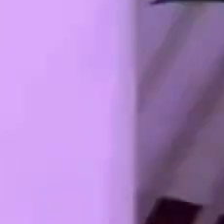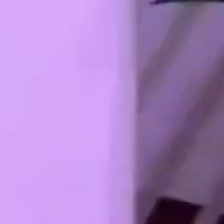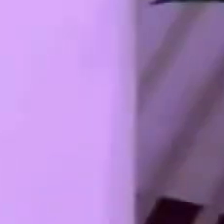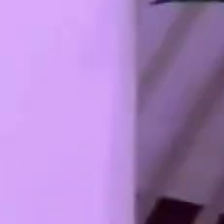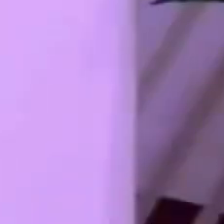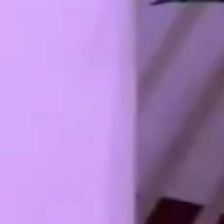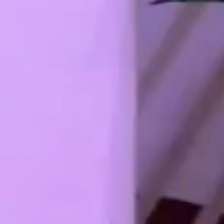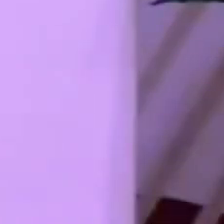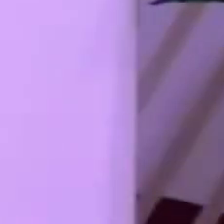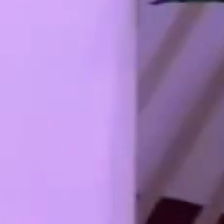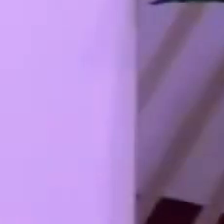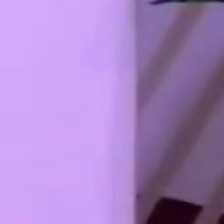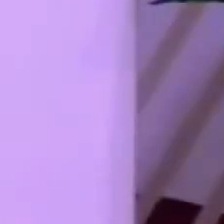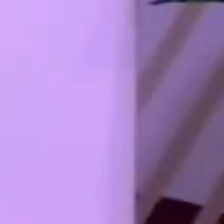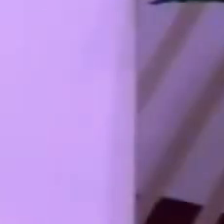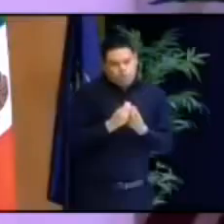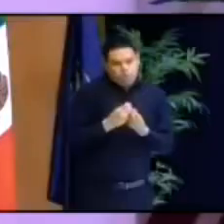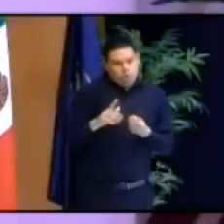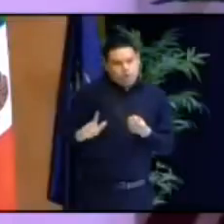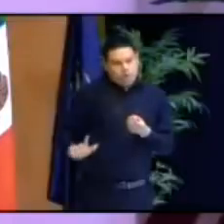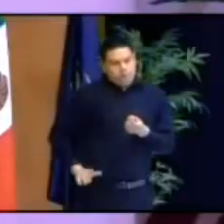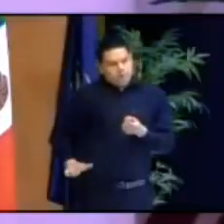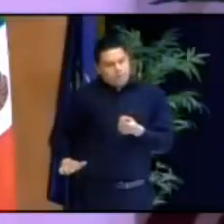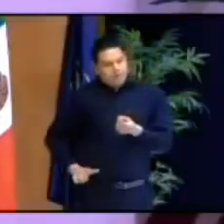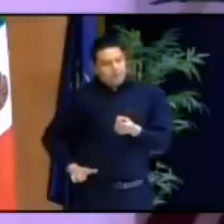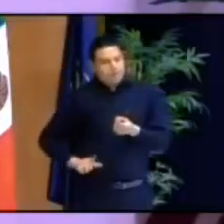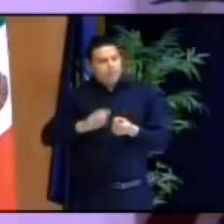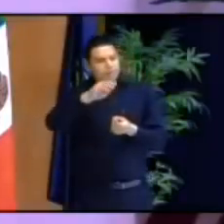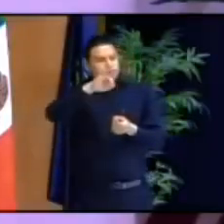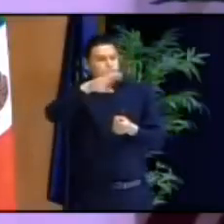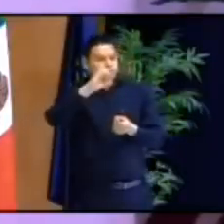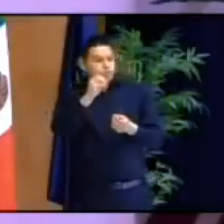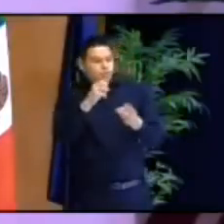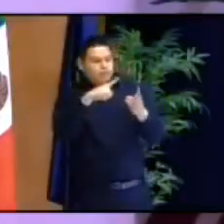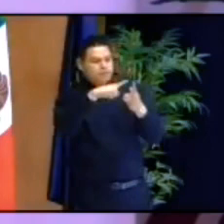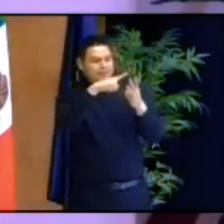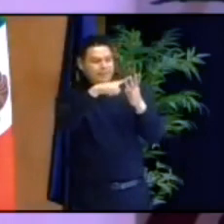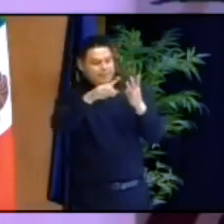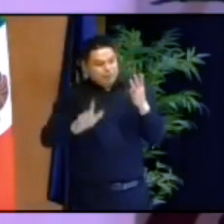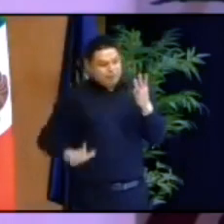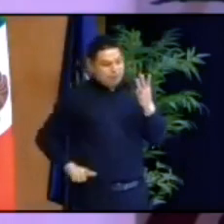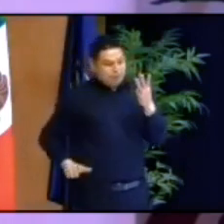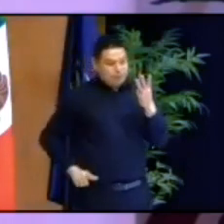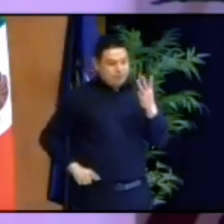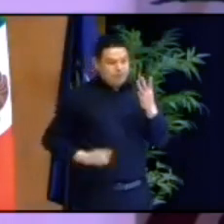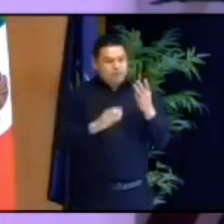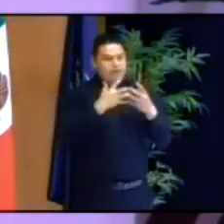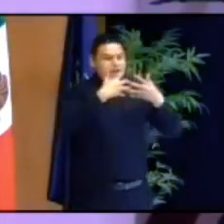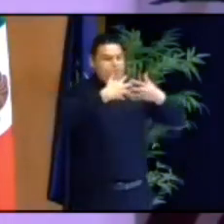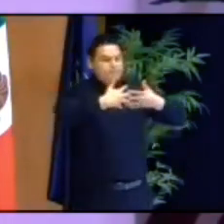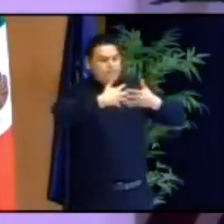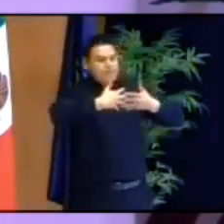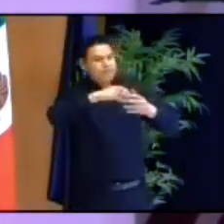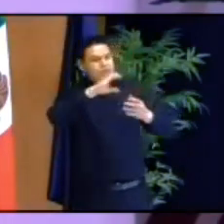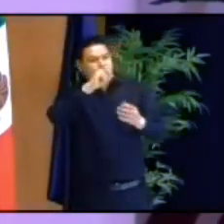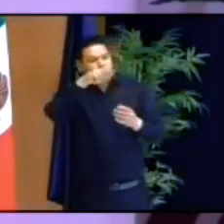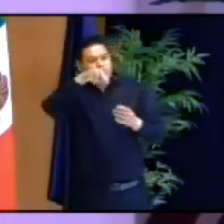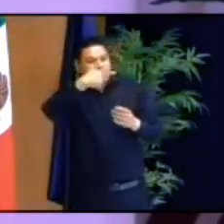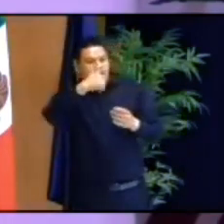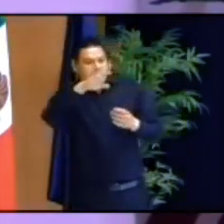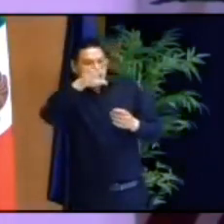Junto con el gobernador de Michoacán, somos 3 gobernadores y la Conagua. El gobierno de Michoacán aporta